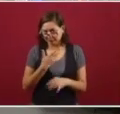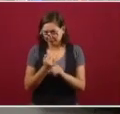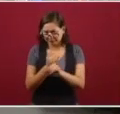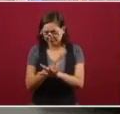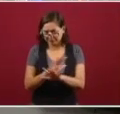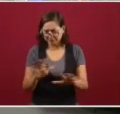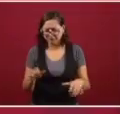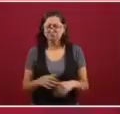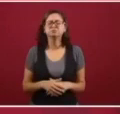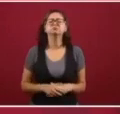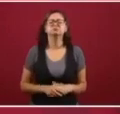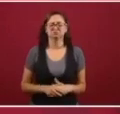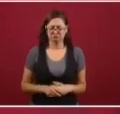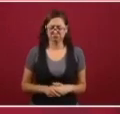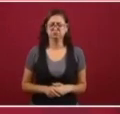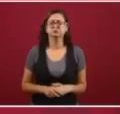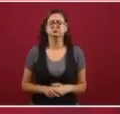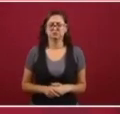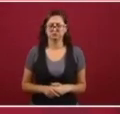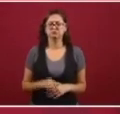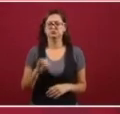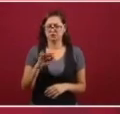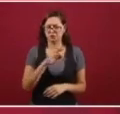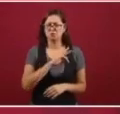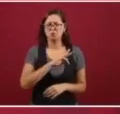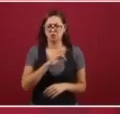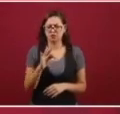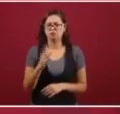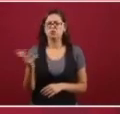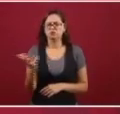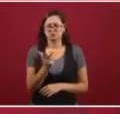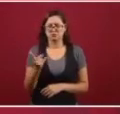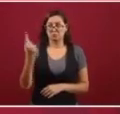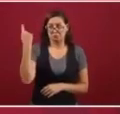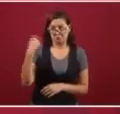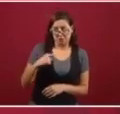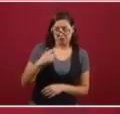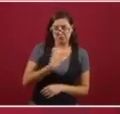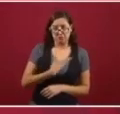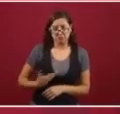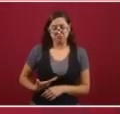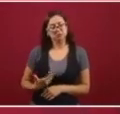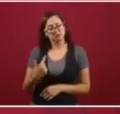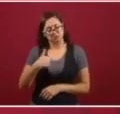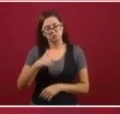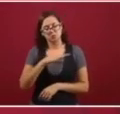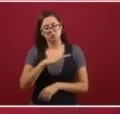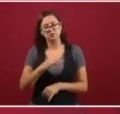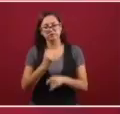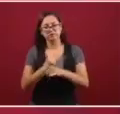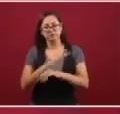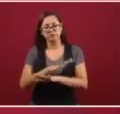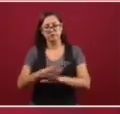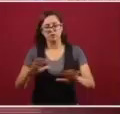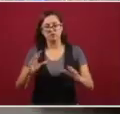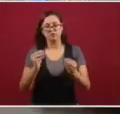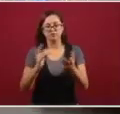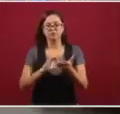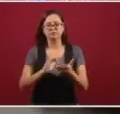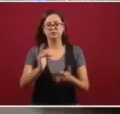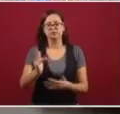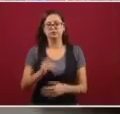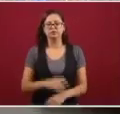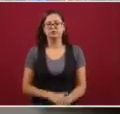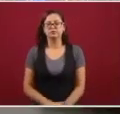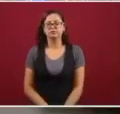informe cuando lo mencione así nuestro señor presidente, ya que estaremos para acá dándoles ese tipo de información. Muchas gracias.